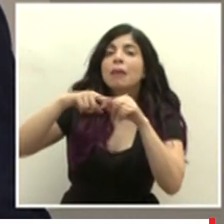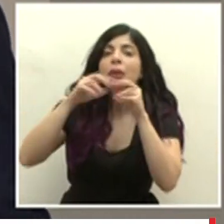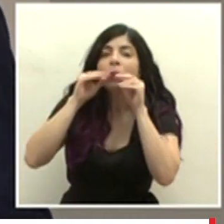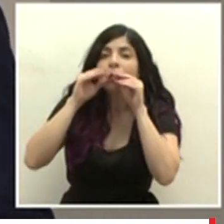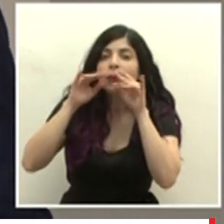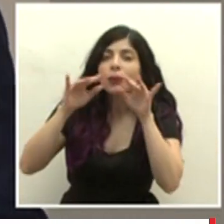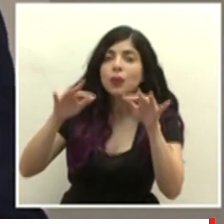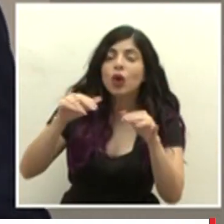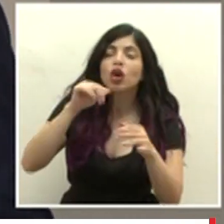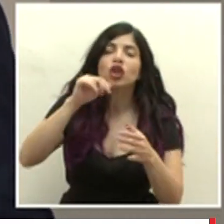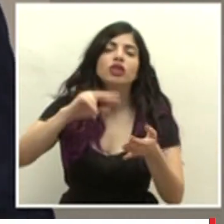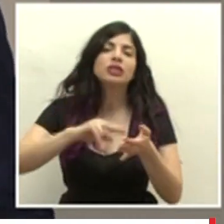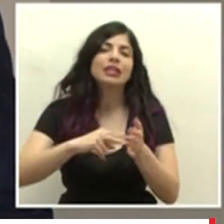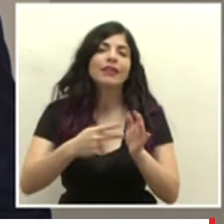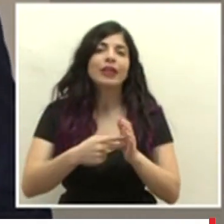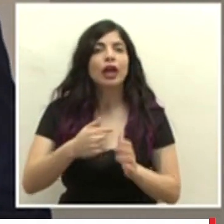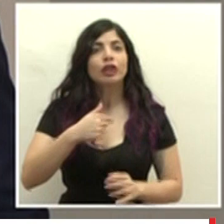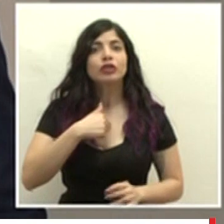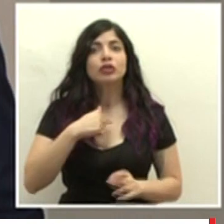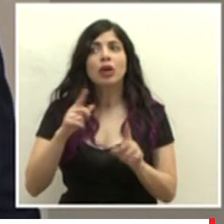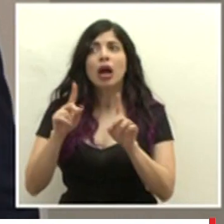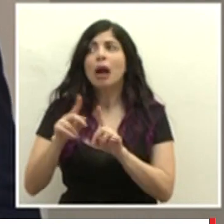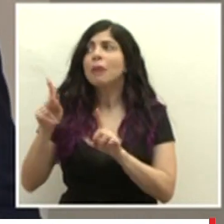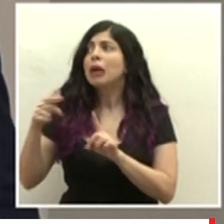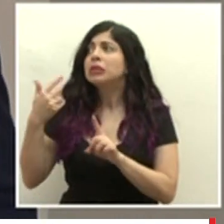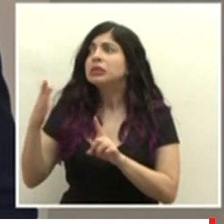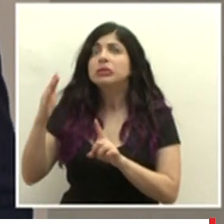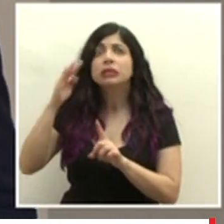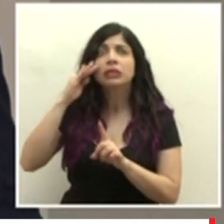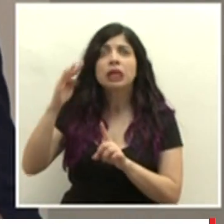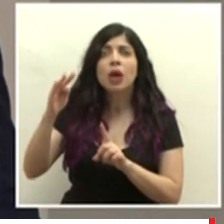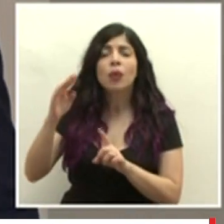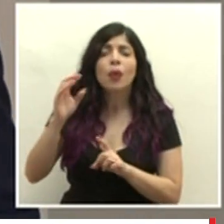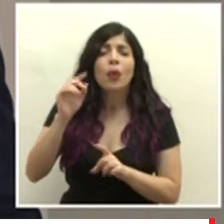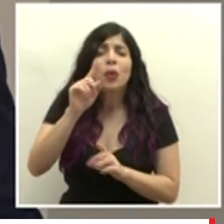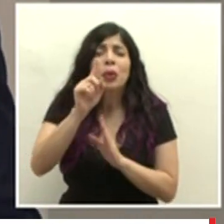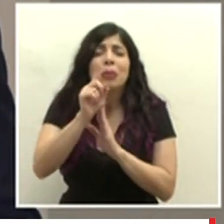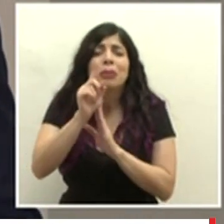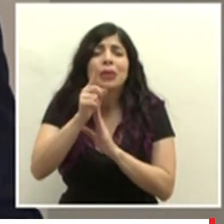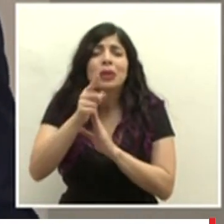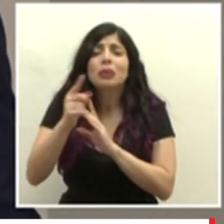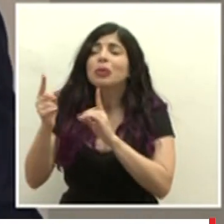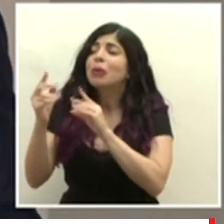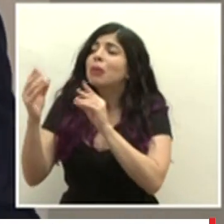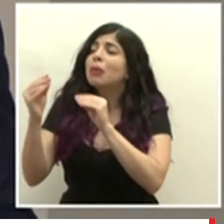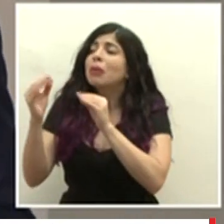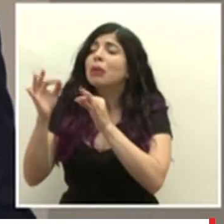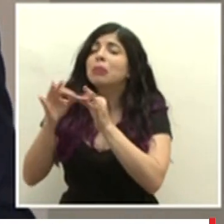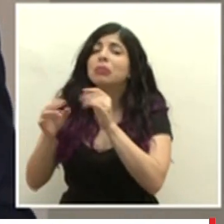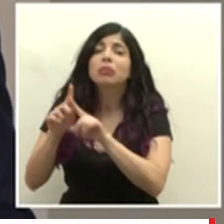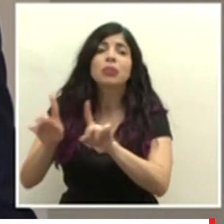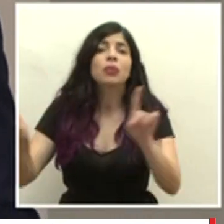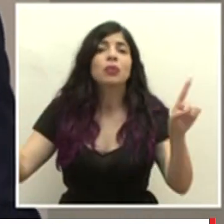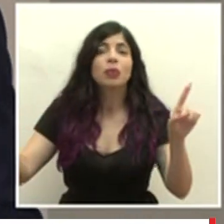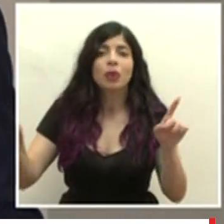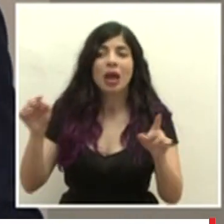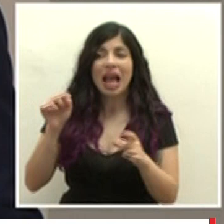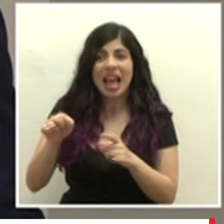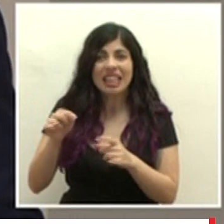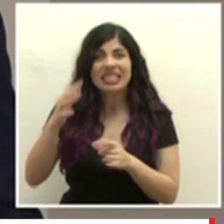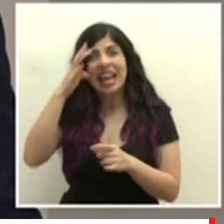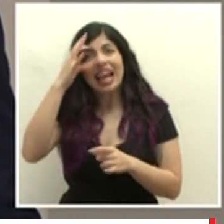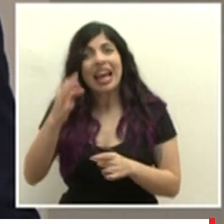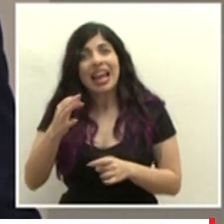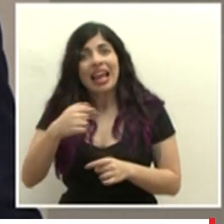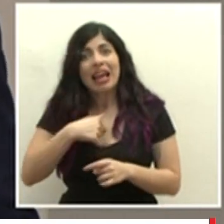justamente esto de que no es que porque yo estuve a la par de alguien o lo saludé o estuve un minuto, ¿verdad?, con esa persona y si acaso me dijo algo, ya es que